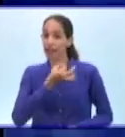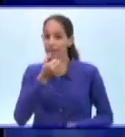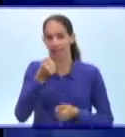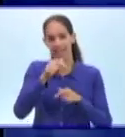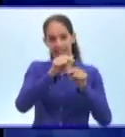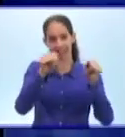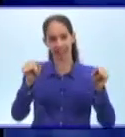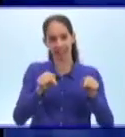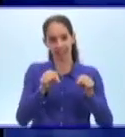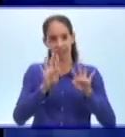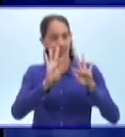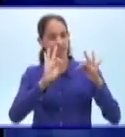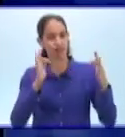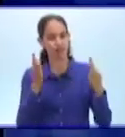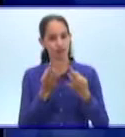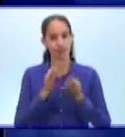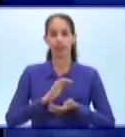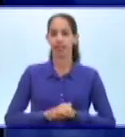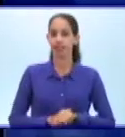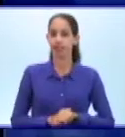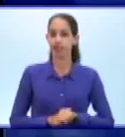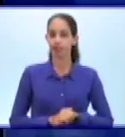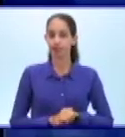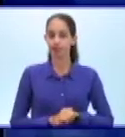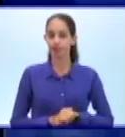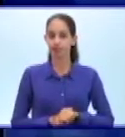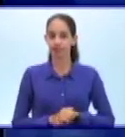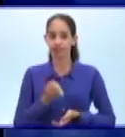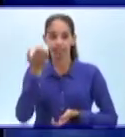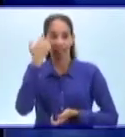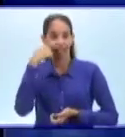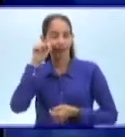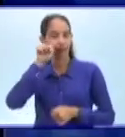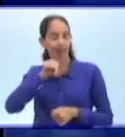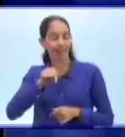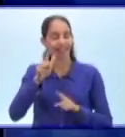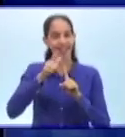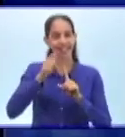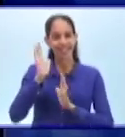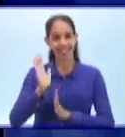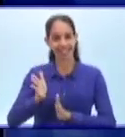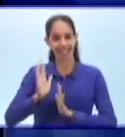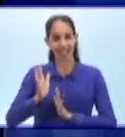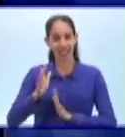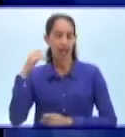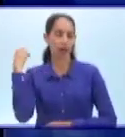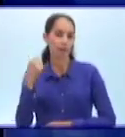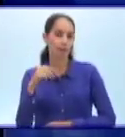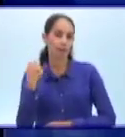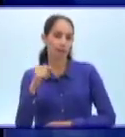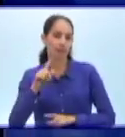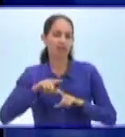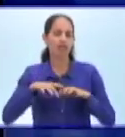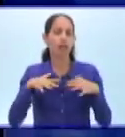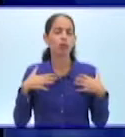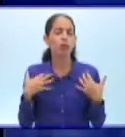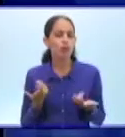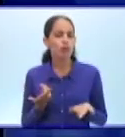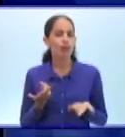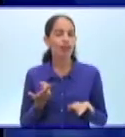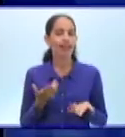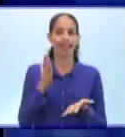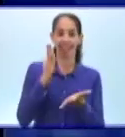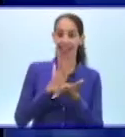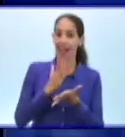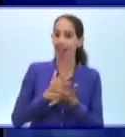sus familiares. Fue también esta tarea un entrenamiento, porque en la clase de